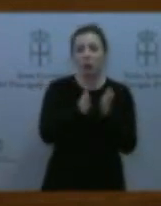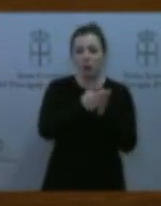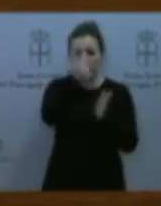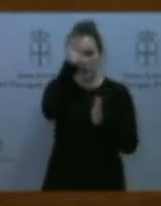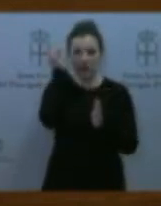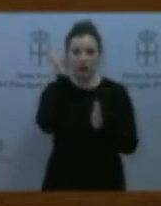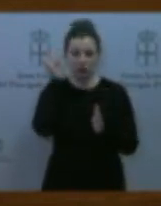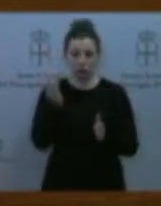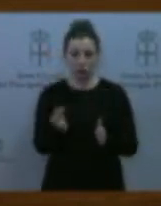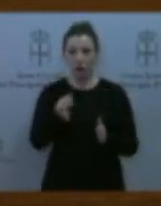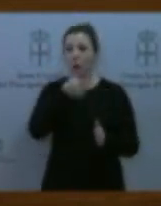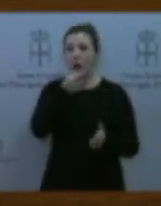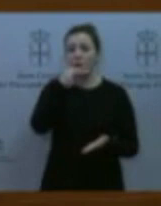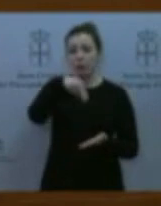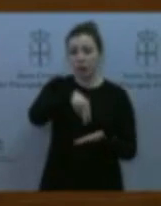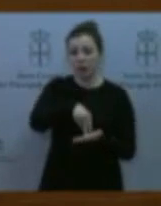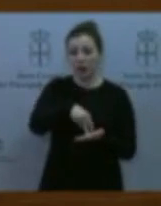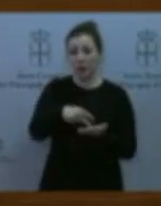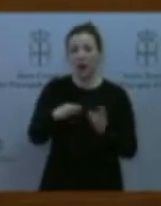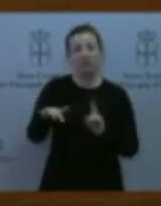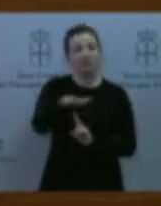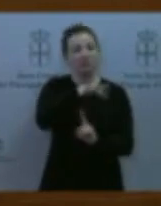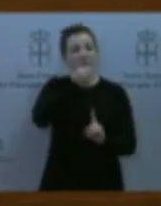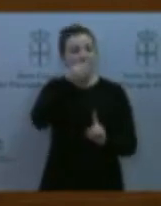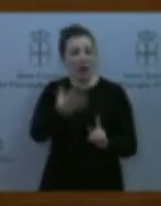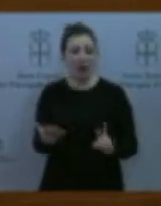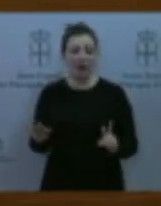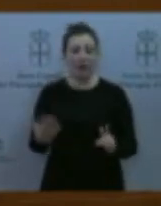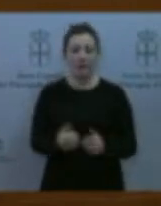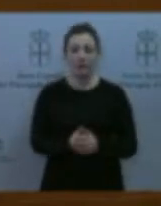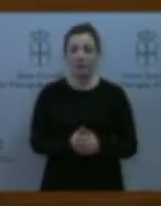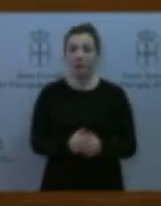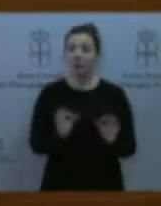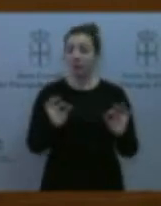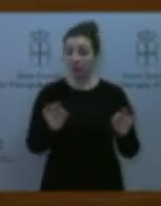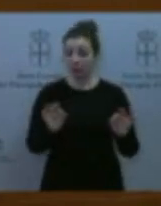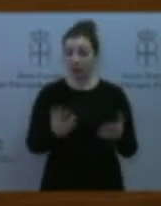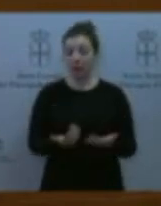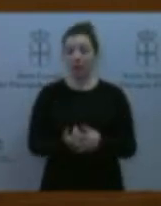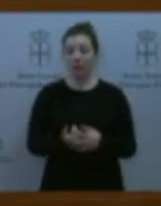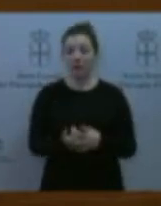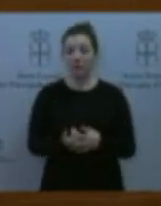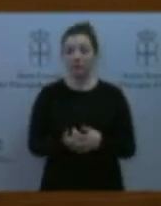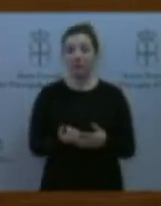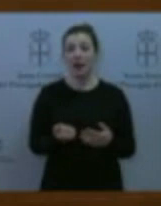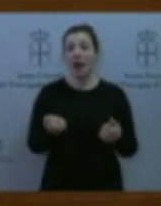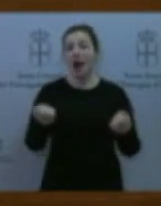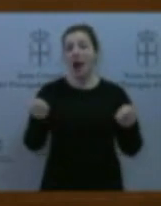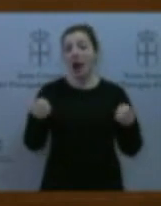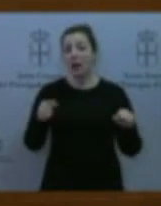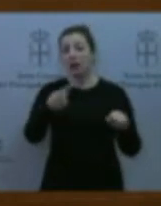clima. Y eso a pesar de que teníamos posiciones ideológicas